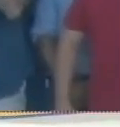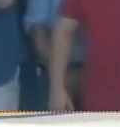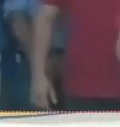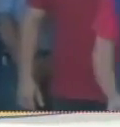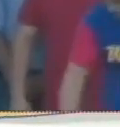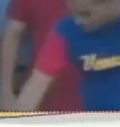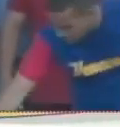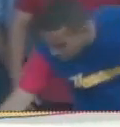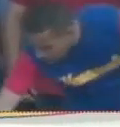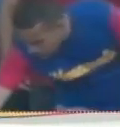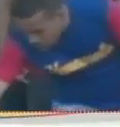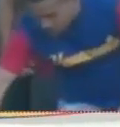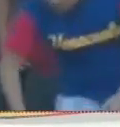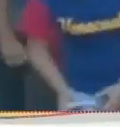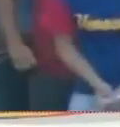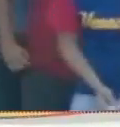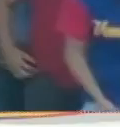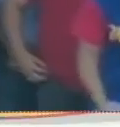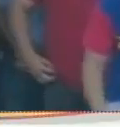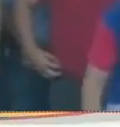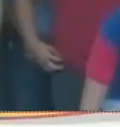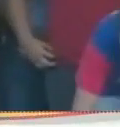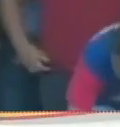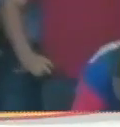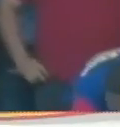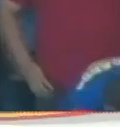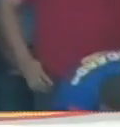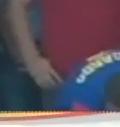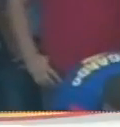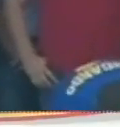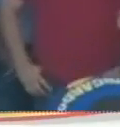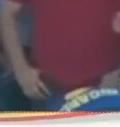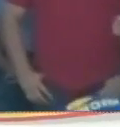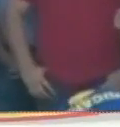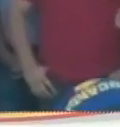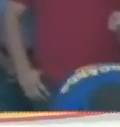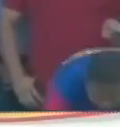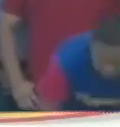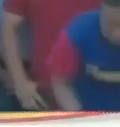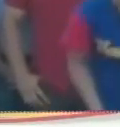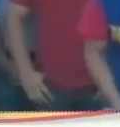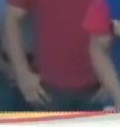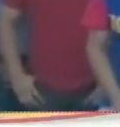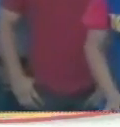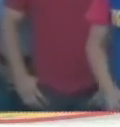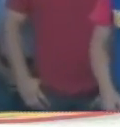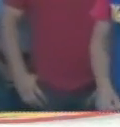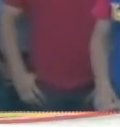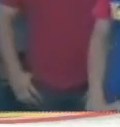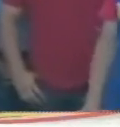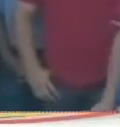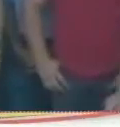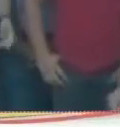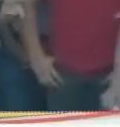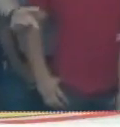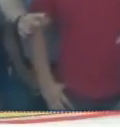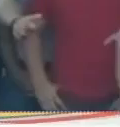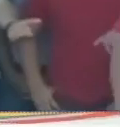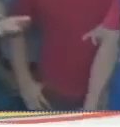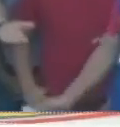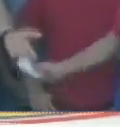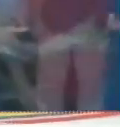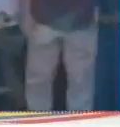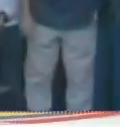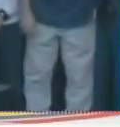Va a ganar la mayoría. Van a ganar los que aman, y el odio, la guarimba, la violencia van a